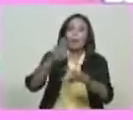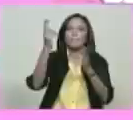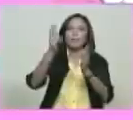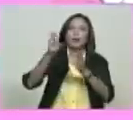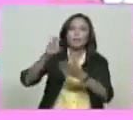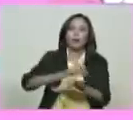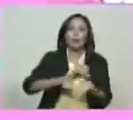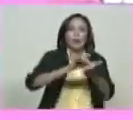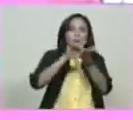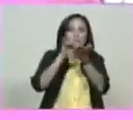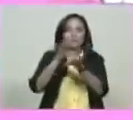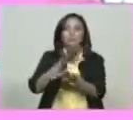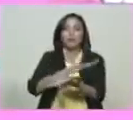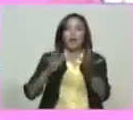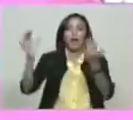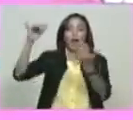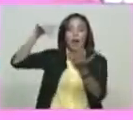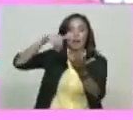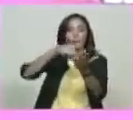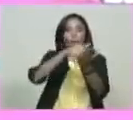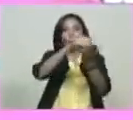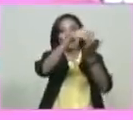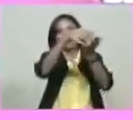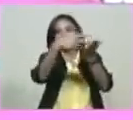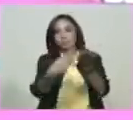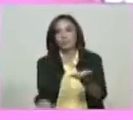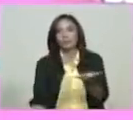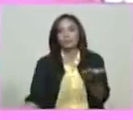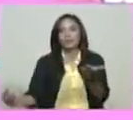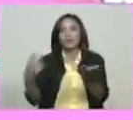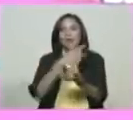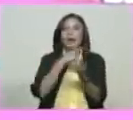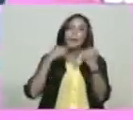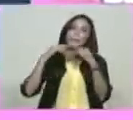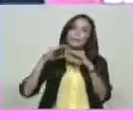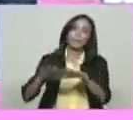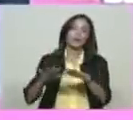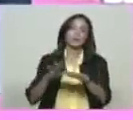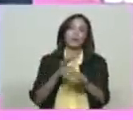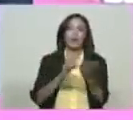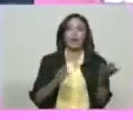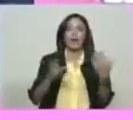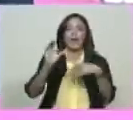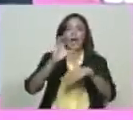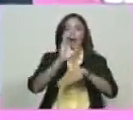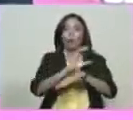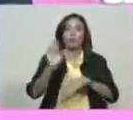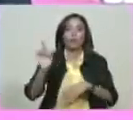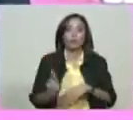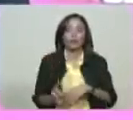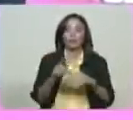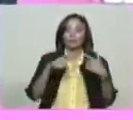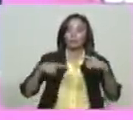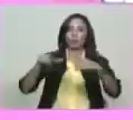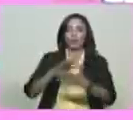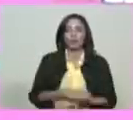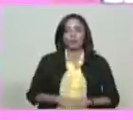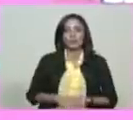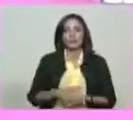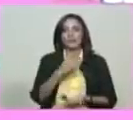lanzaron en un avión y lo dejaron en el aeropuerto de San José de Costa Rica, casi lo